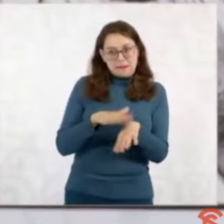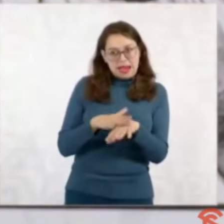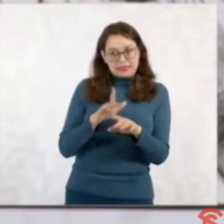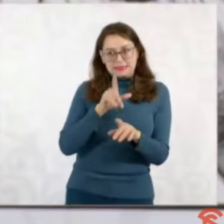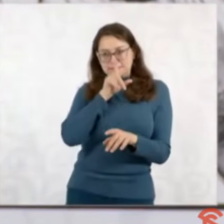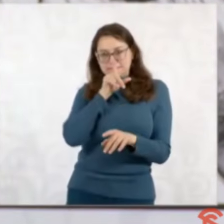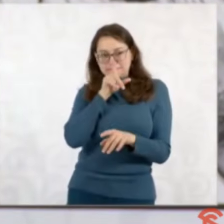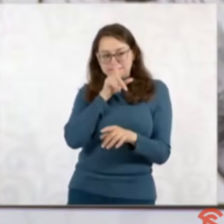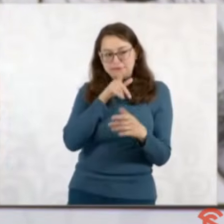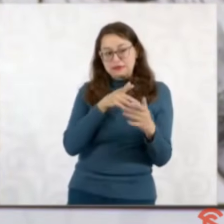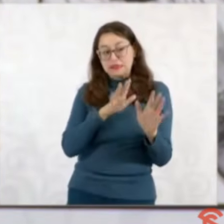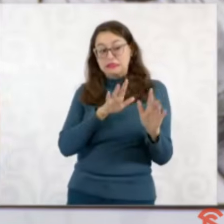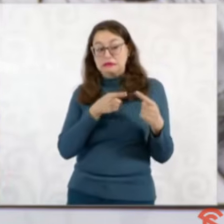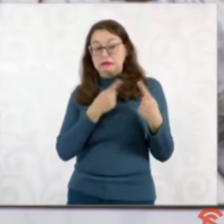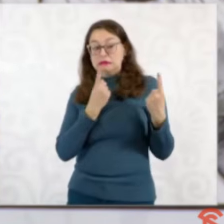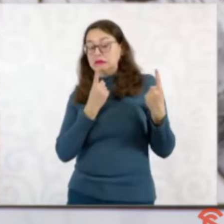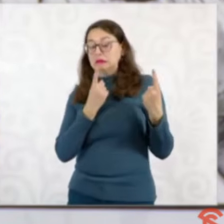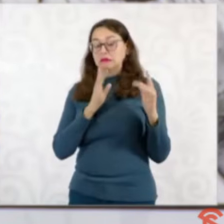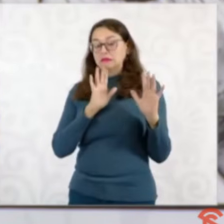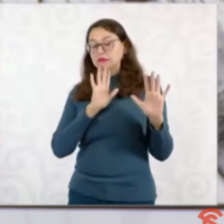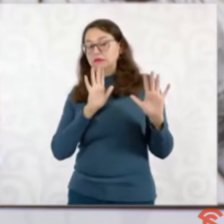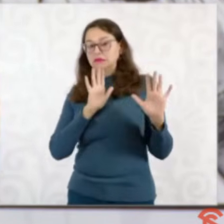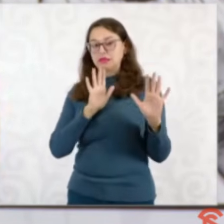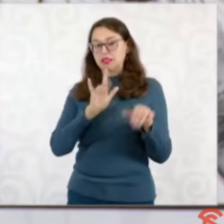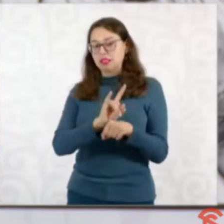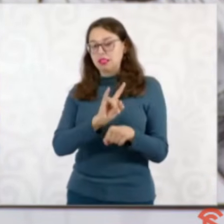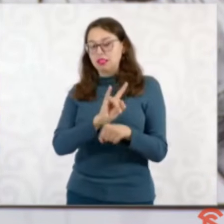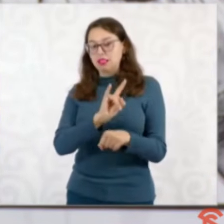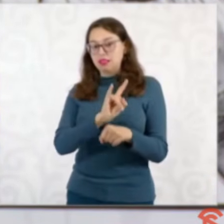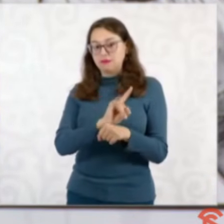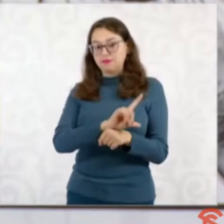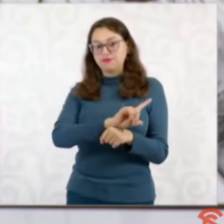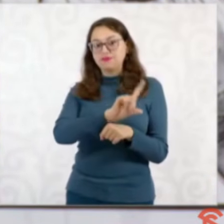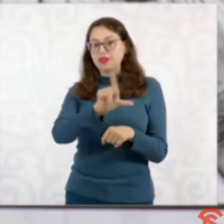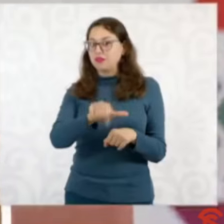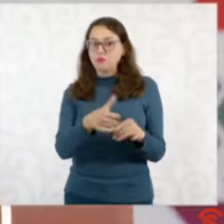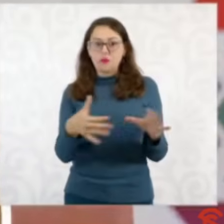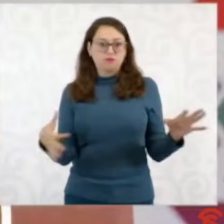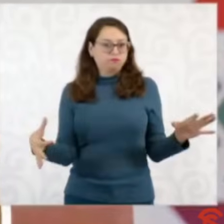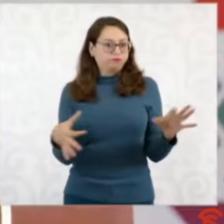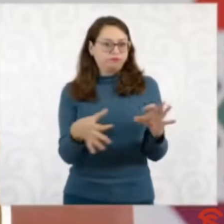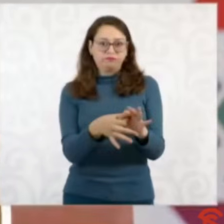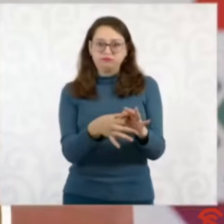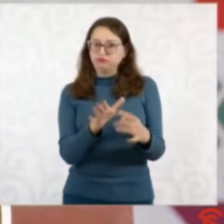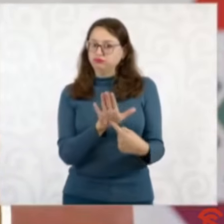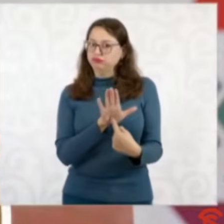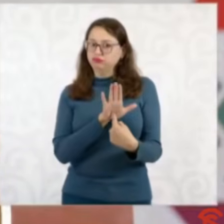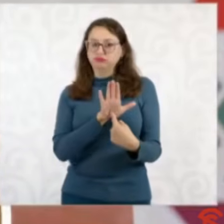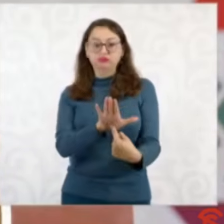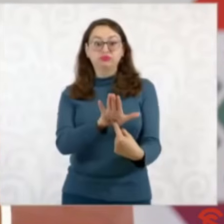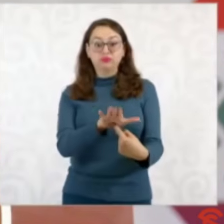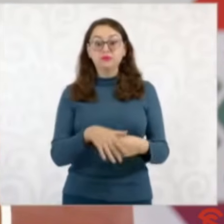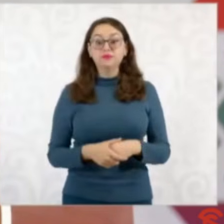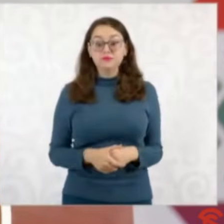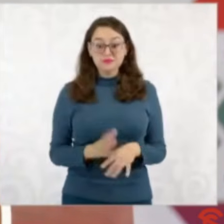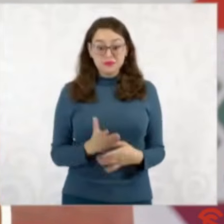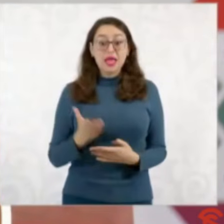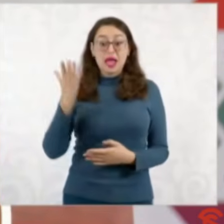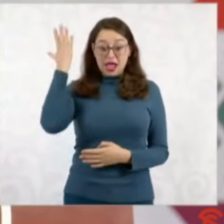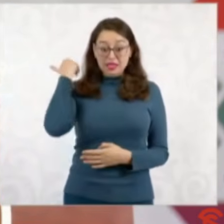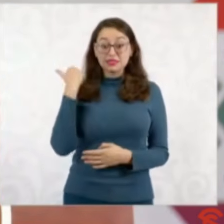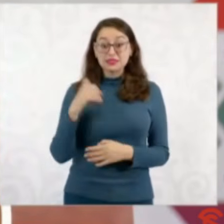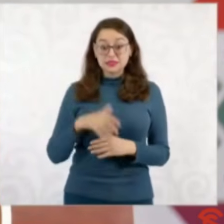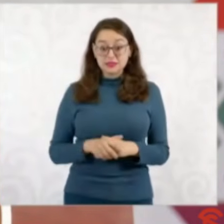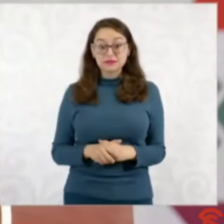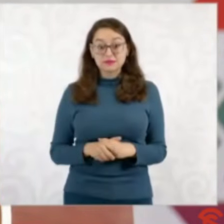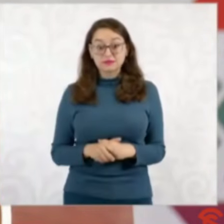posibilidad de reconocerlos como un solo partido político, o una sola visión de país, o un solo proyecto de país. Así era antes.